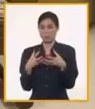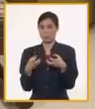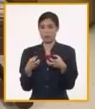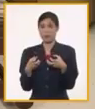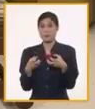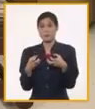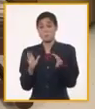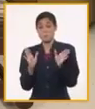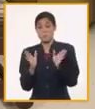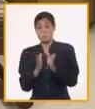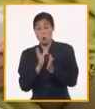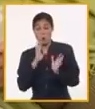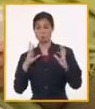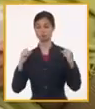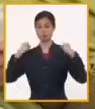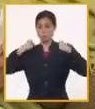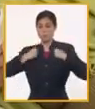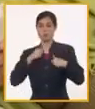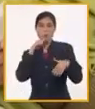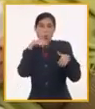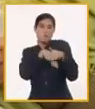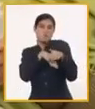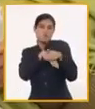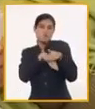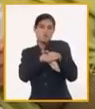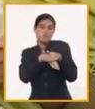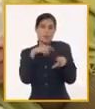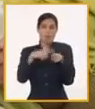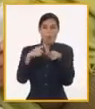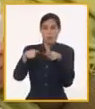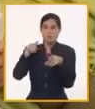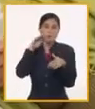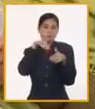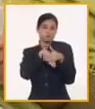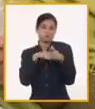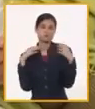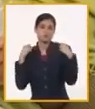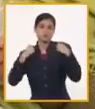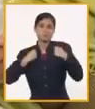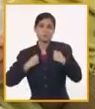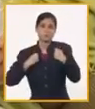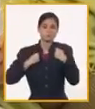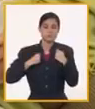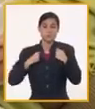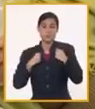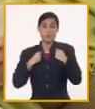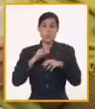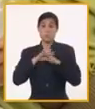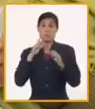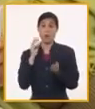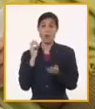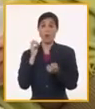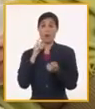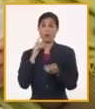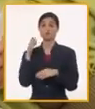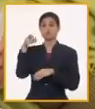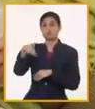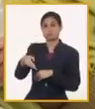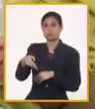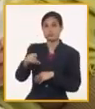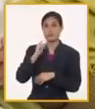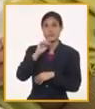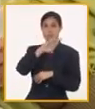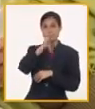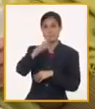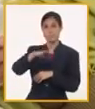la mochila. Ya, claro. Ahora, ¿usted llega a la Sierra Maestra con algún contingente o